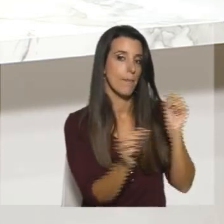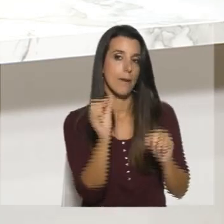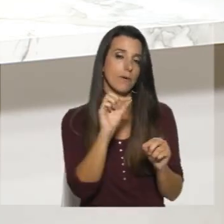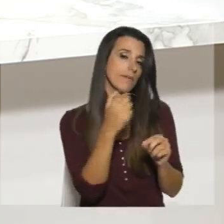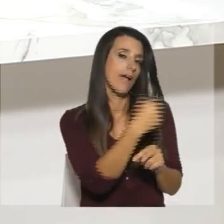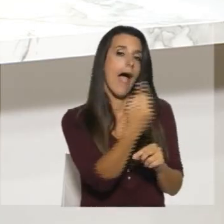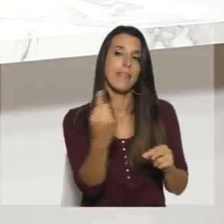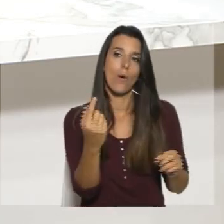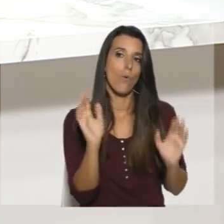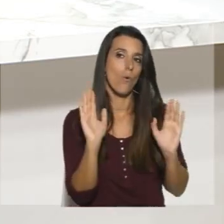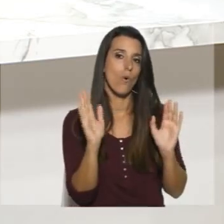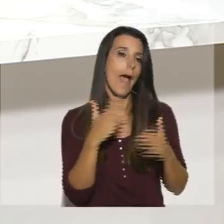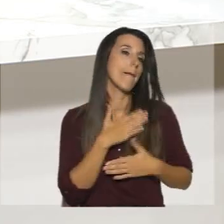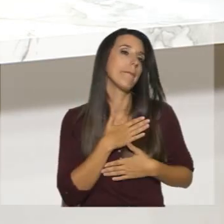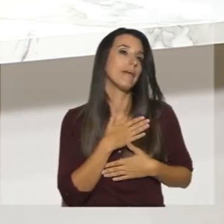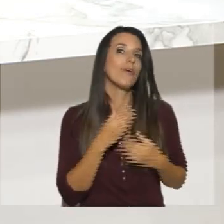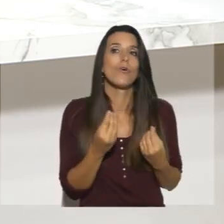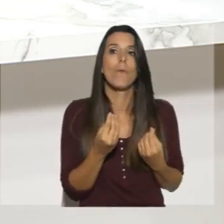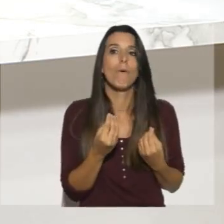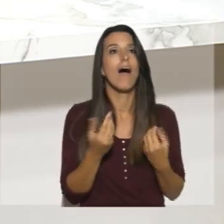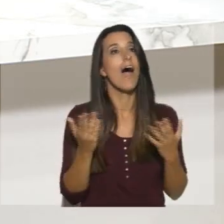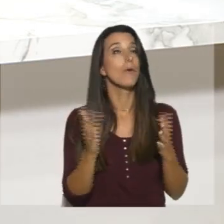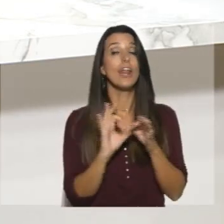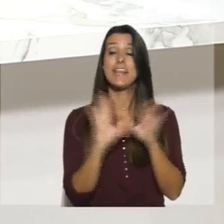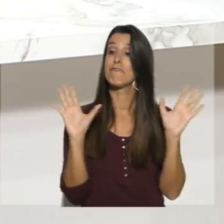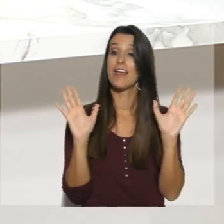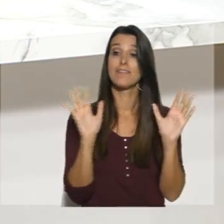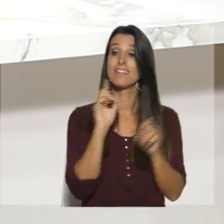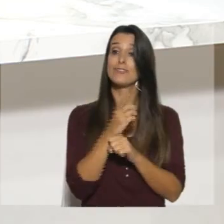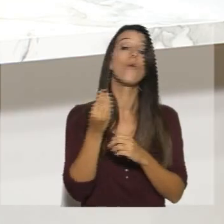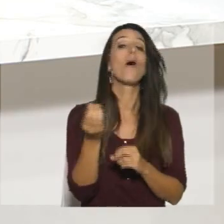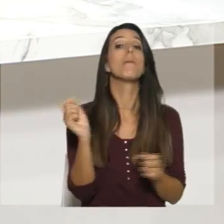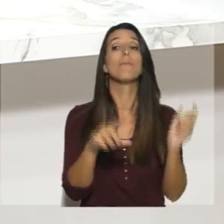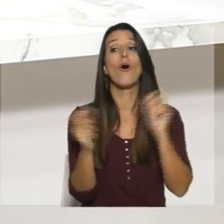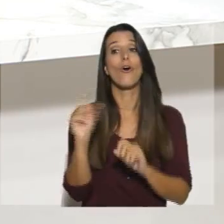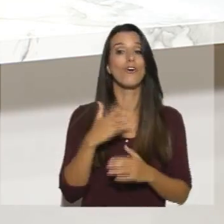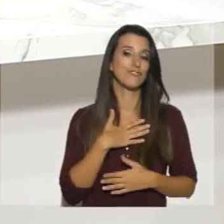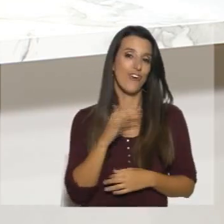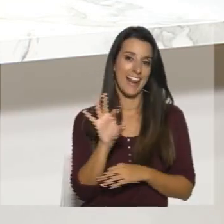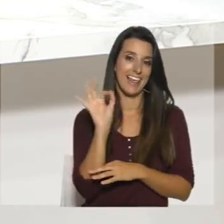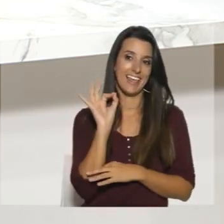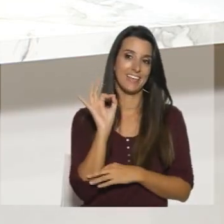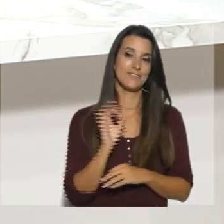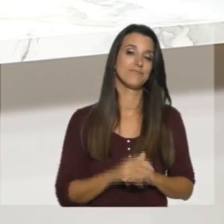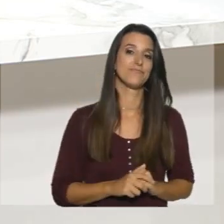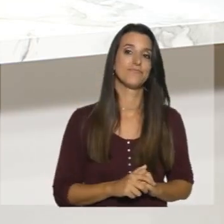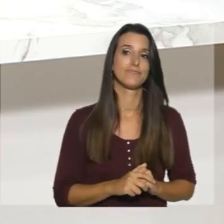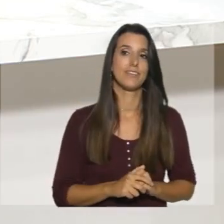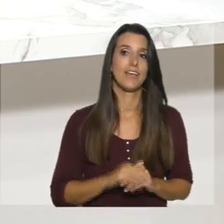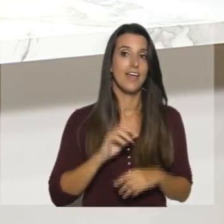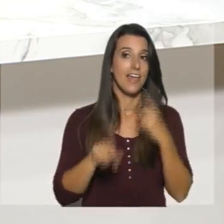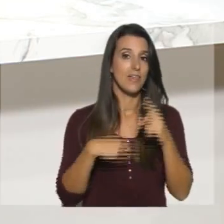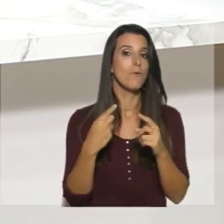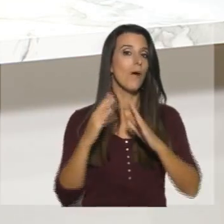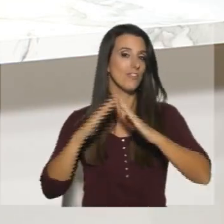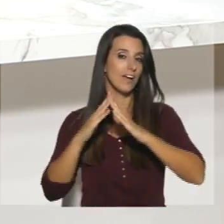va a gusto. Ahí es la parte que me dio como la parte que me tomé de libertad de lo que era la receta del librito, claro. Ahí después cuando llegue a casa les